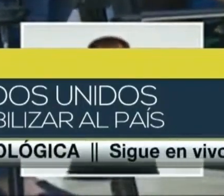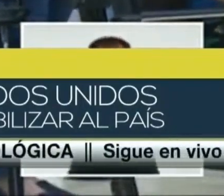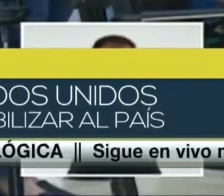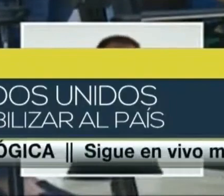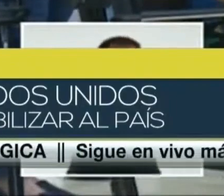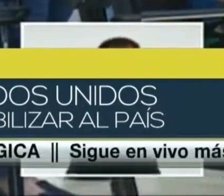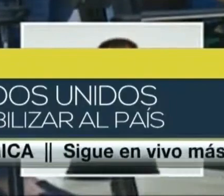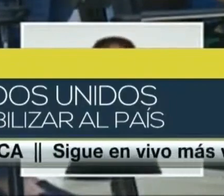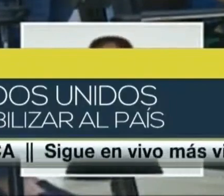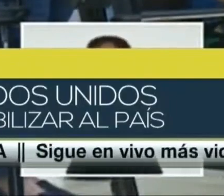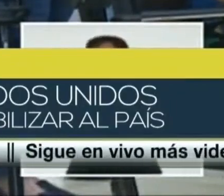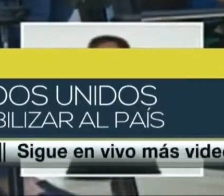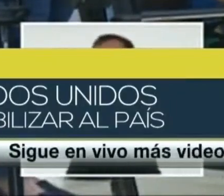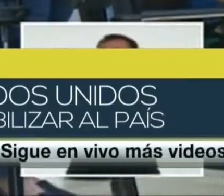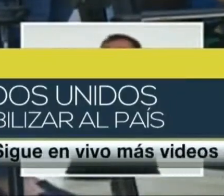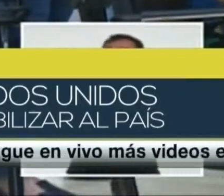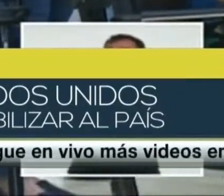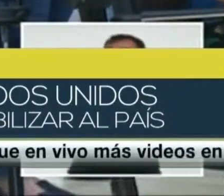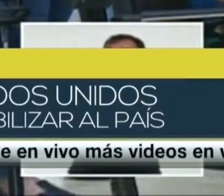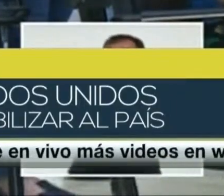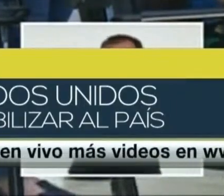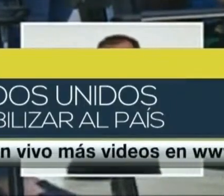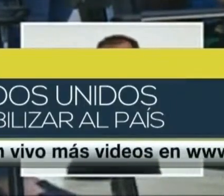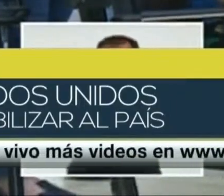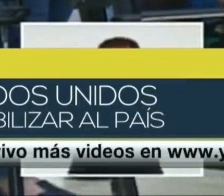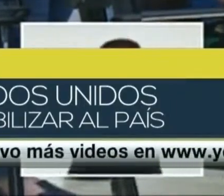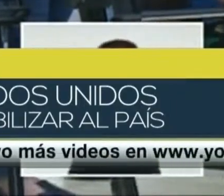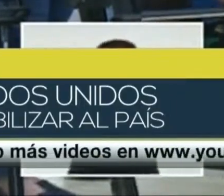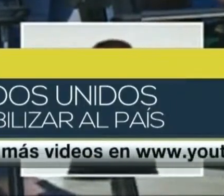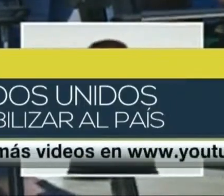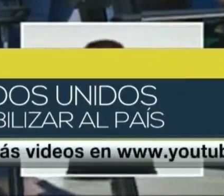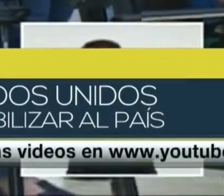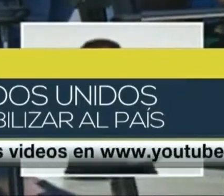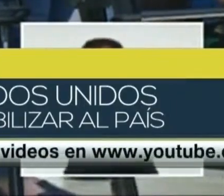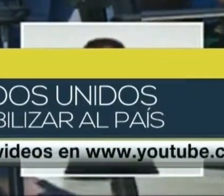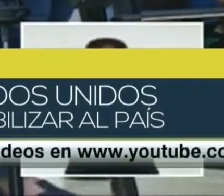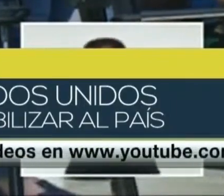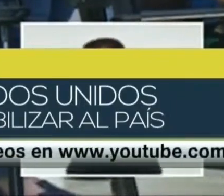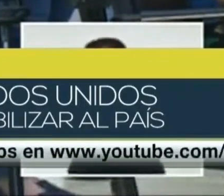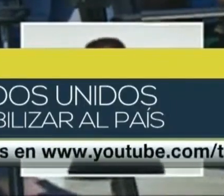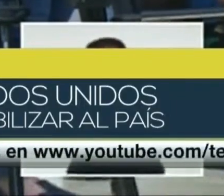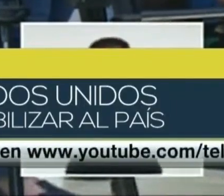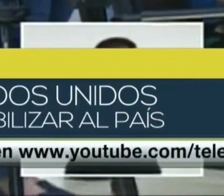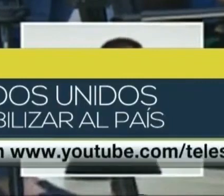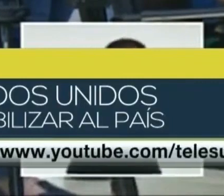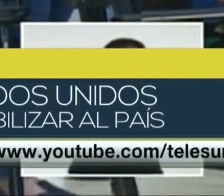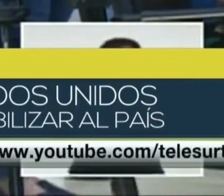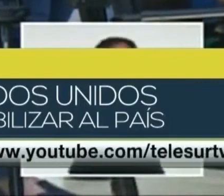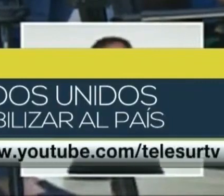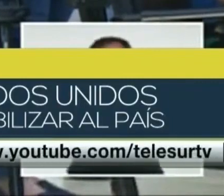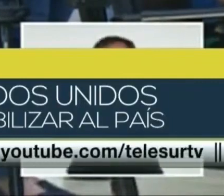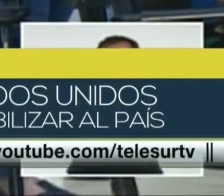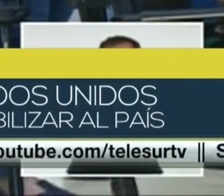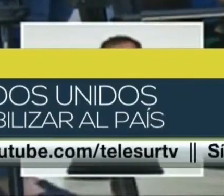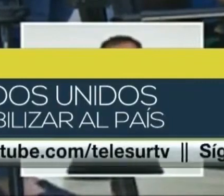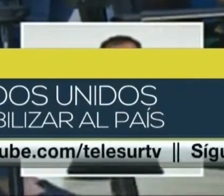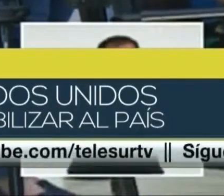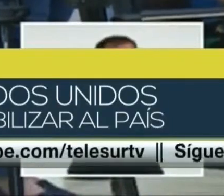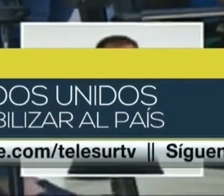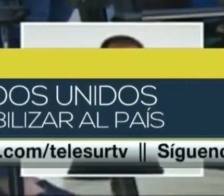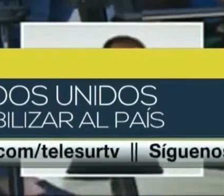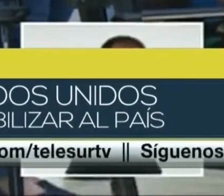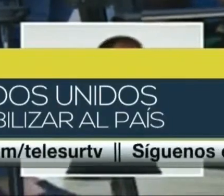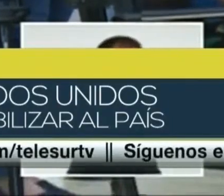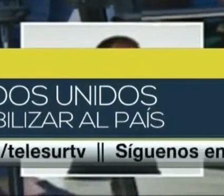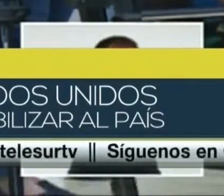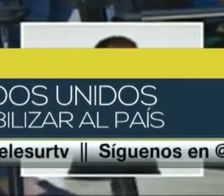cantidad de policías, por ejemplo, fueron heridos, para poner en dimensión toda la información que se está brindando? Y en relación